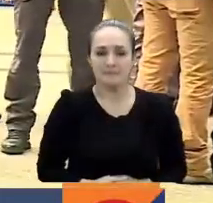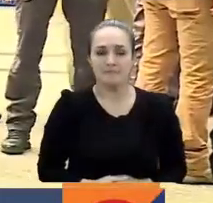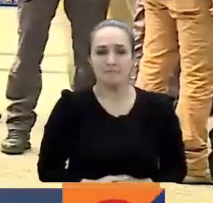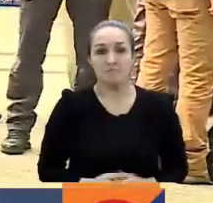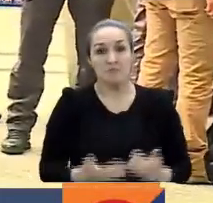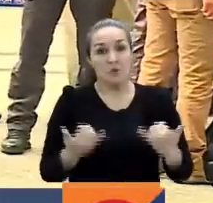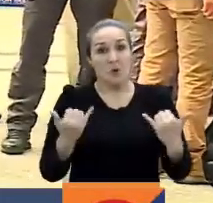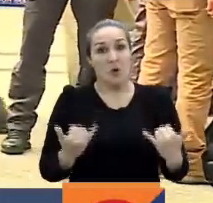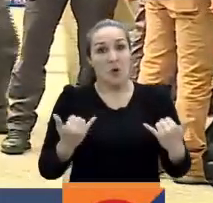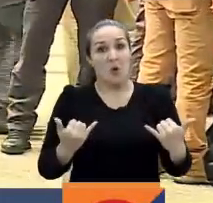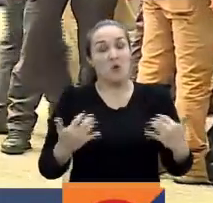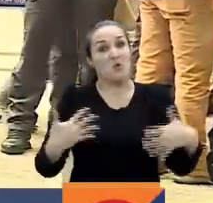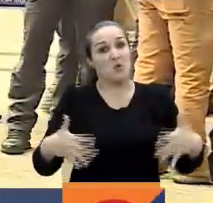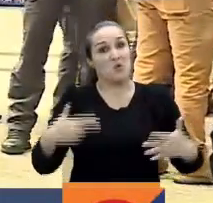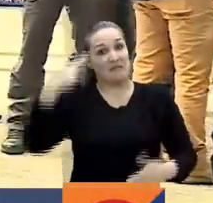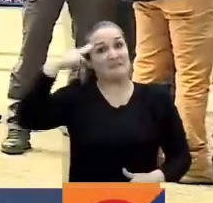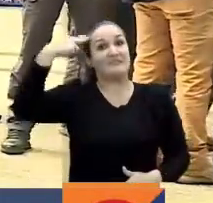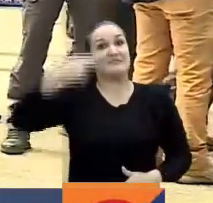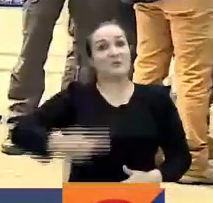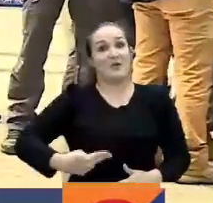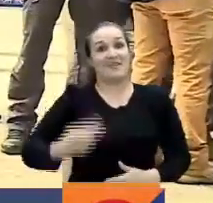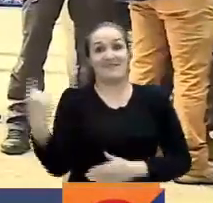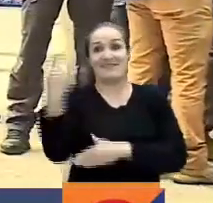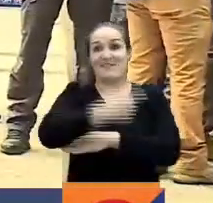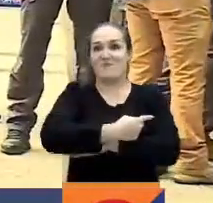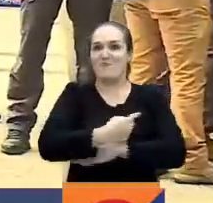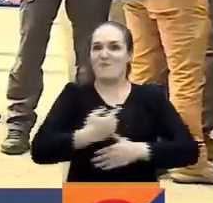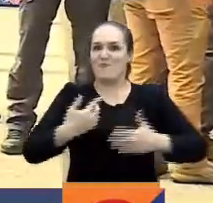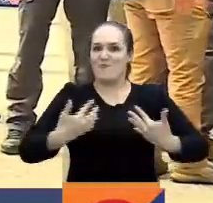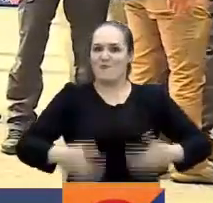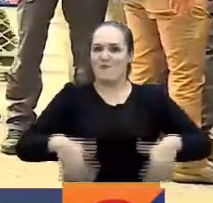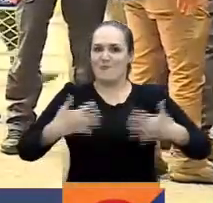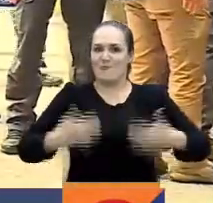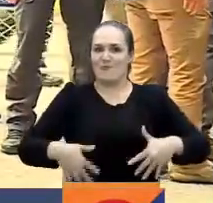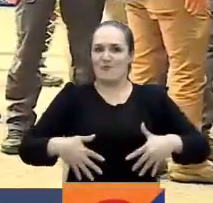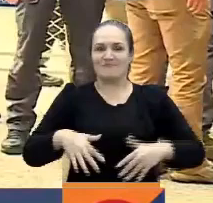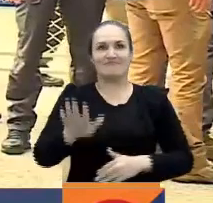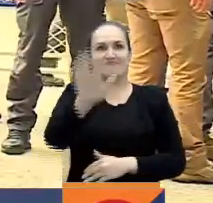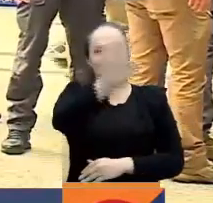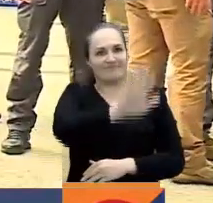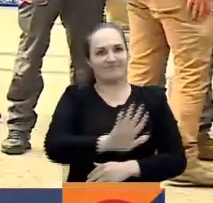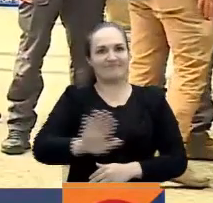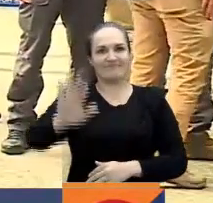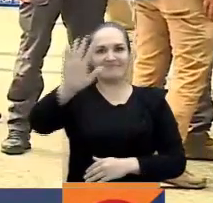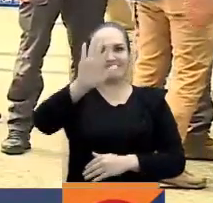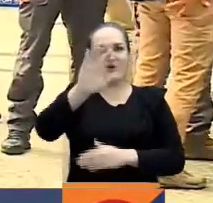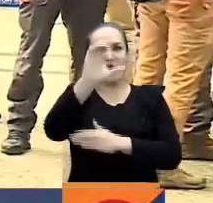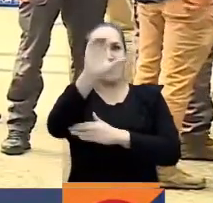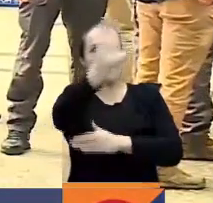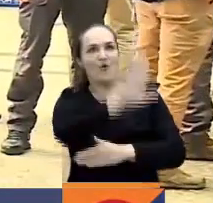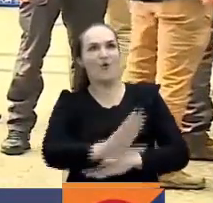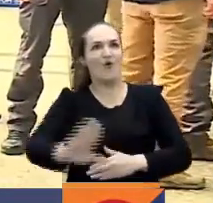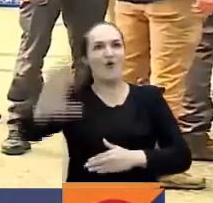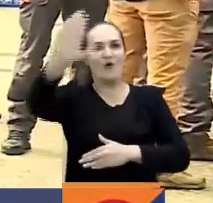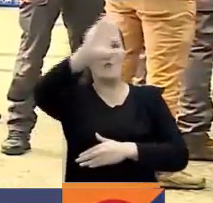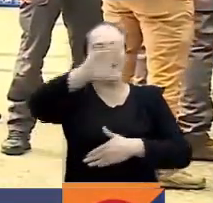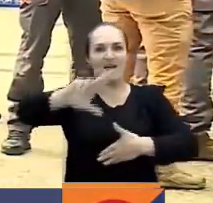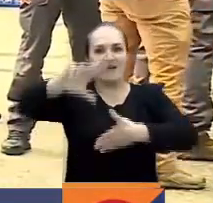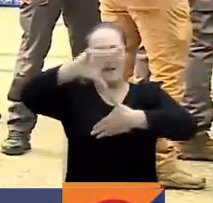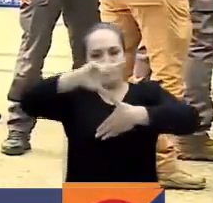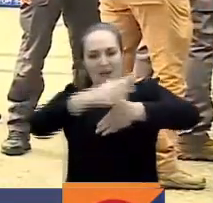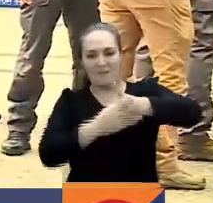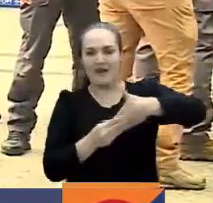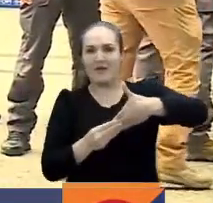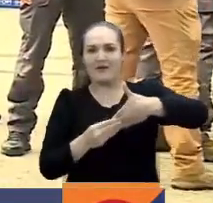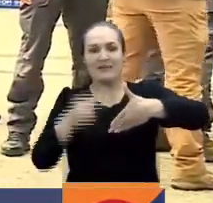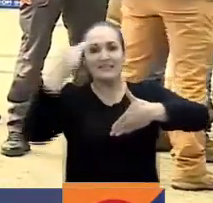Creo que hoy es un día histórico para la región, para el país, para América del Sur,